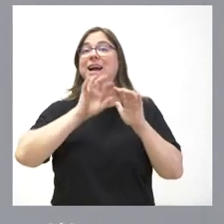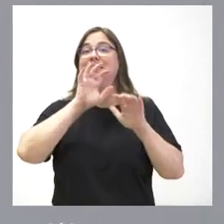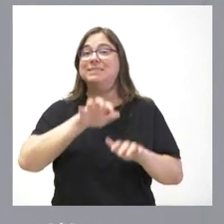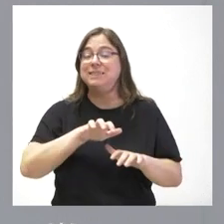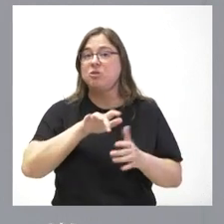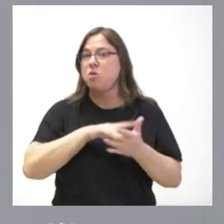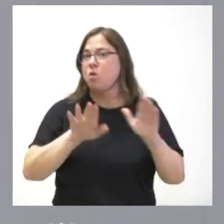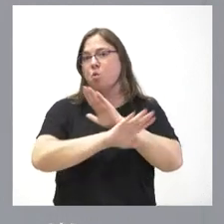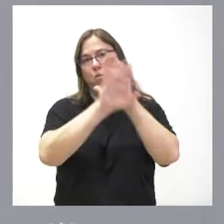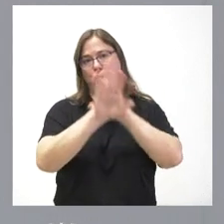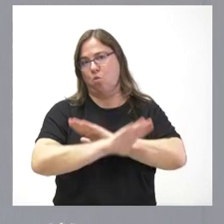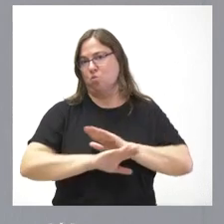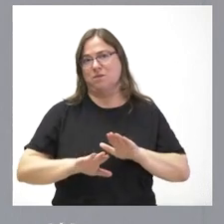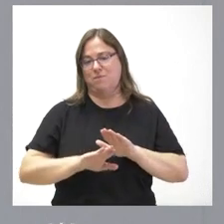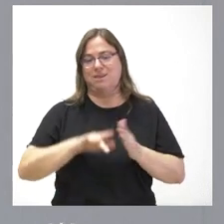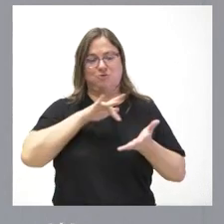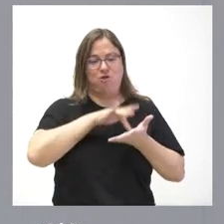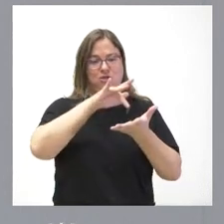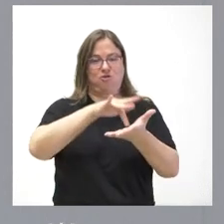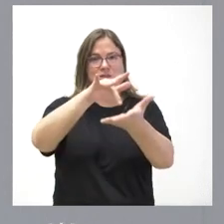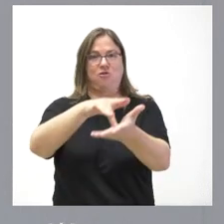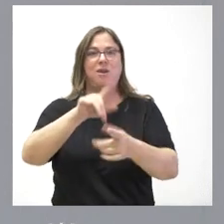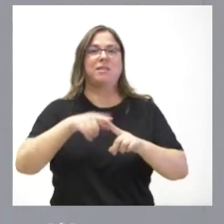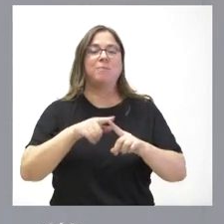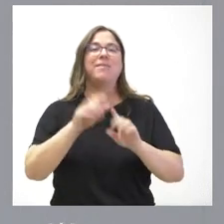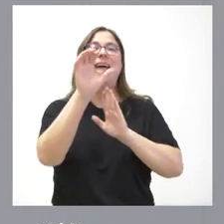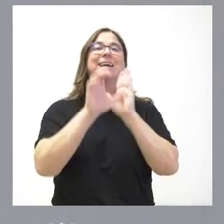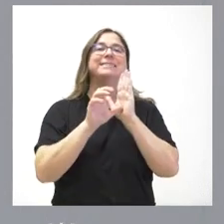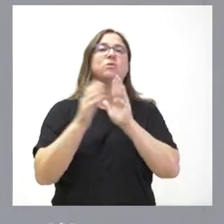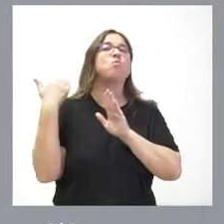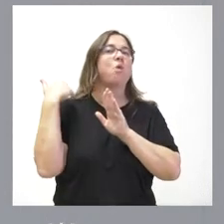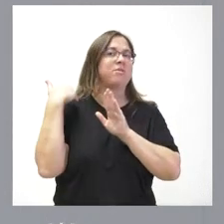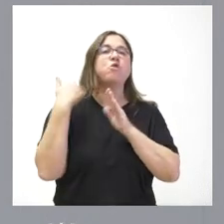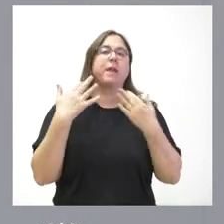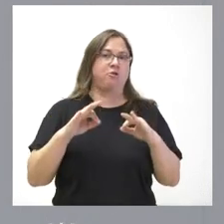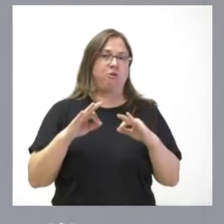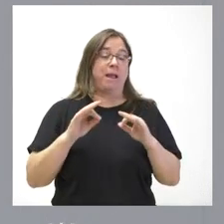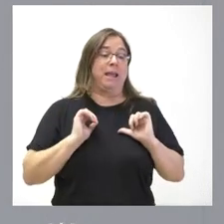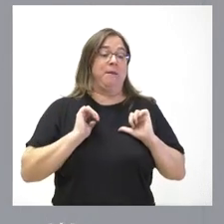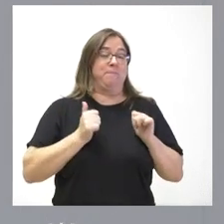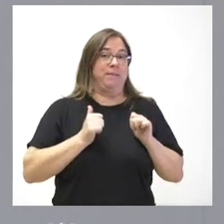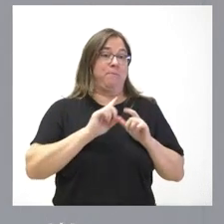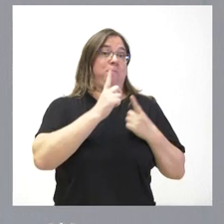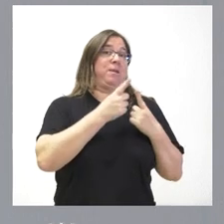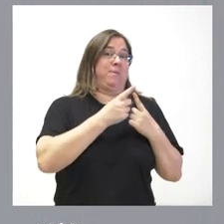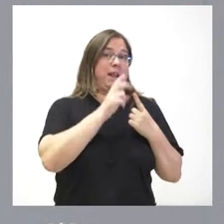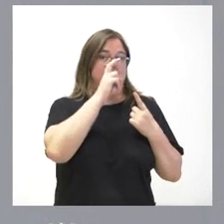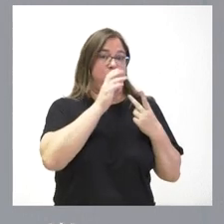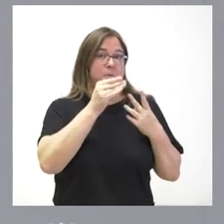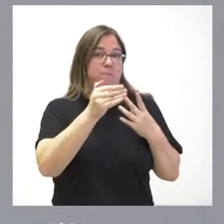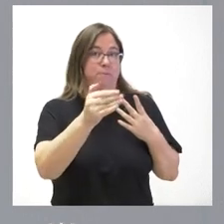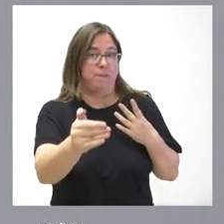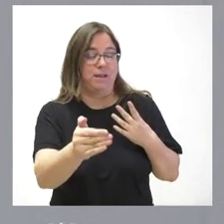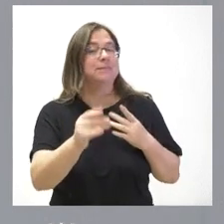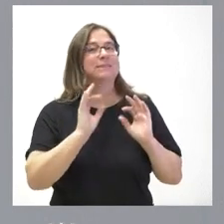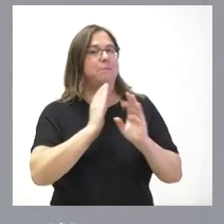última de las comunidades autónomas con las que se reuniría y por tanto es normal que las fechas iniciales se vayan produciendo con aquellas que se reúnen